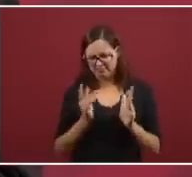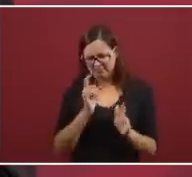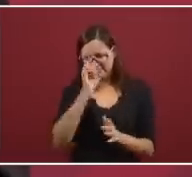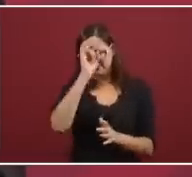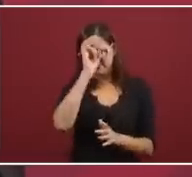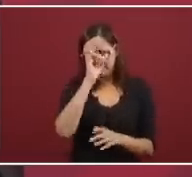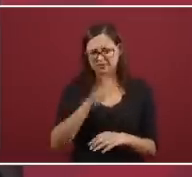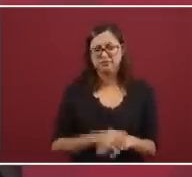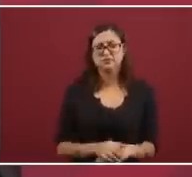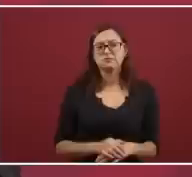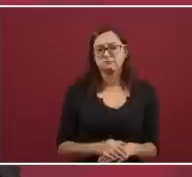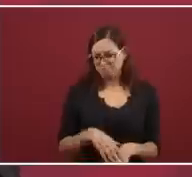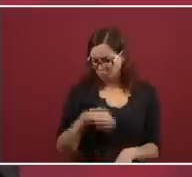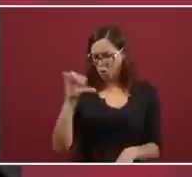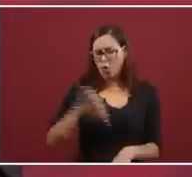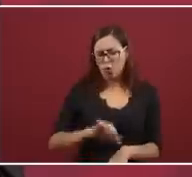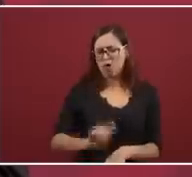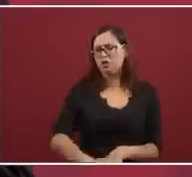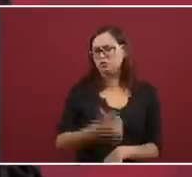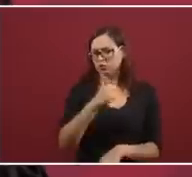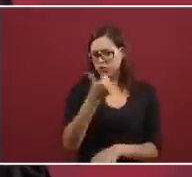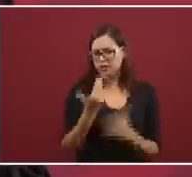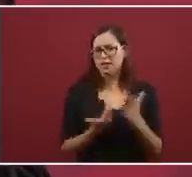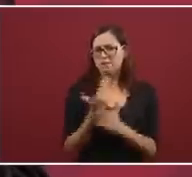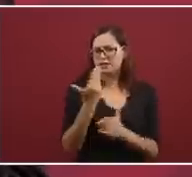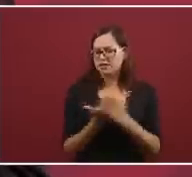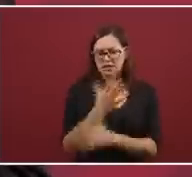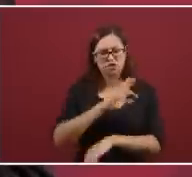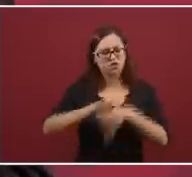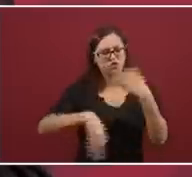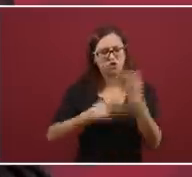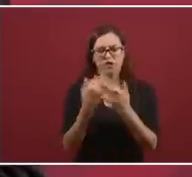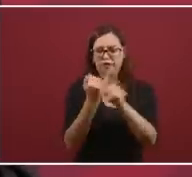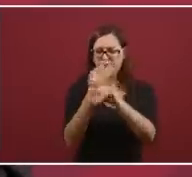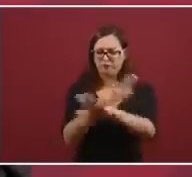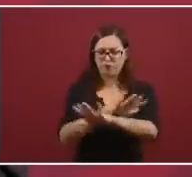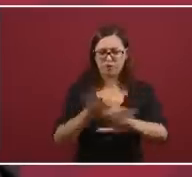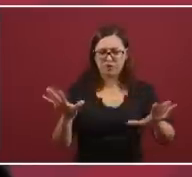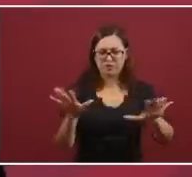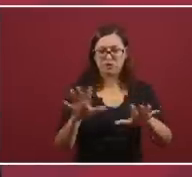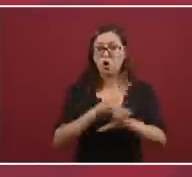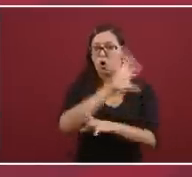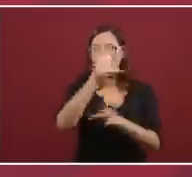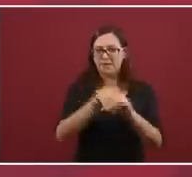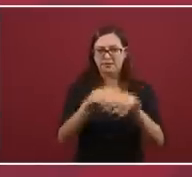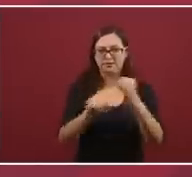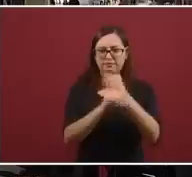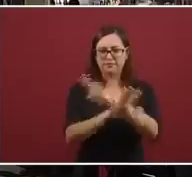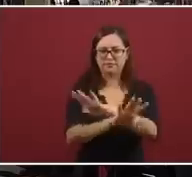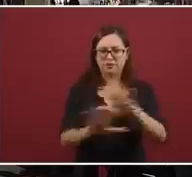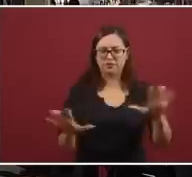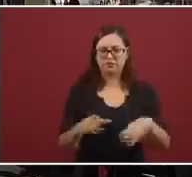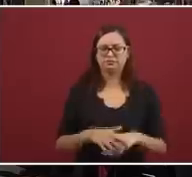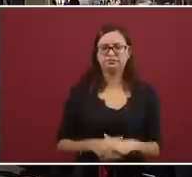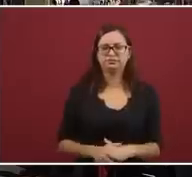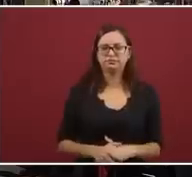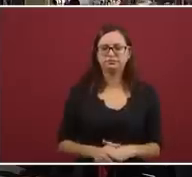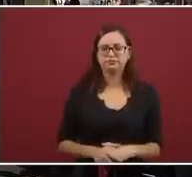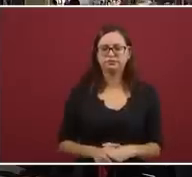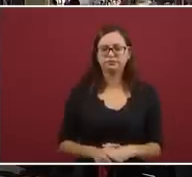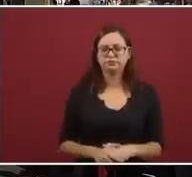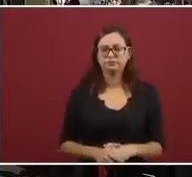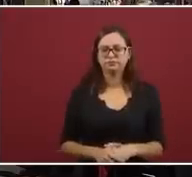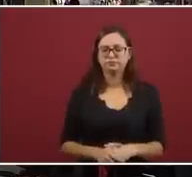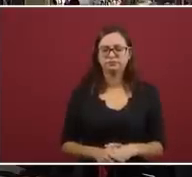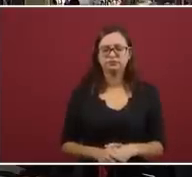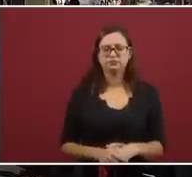A las 11 de la mañana se les va a dar a conocer la información completa. Que llaman a las 9 de la mañana, presidente.